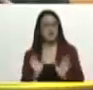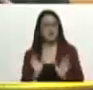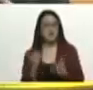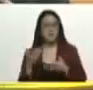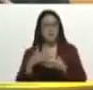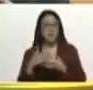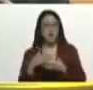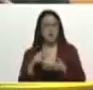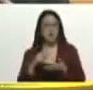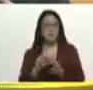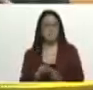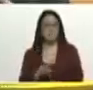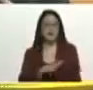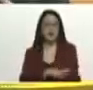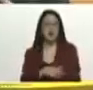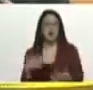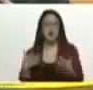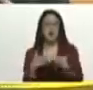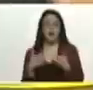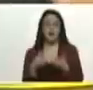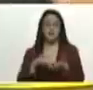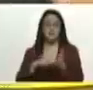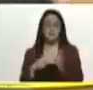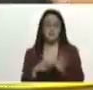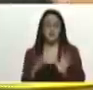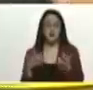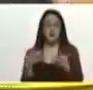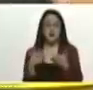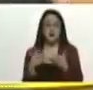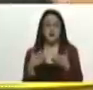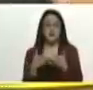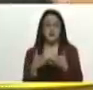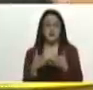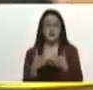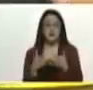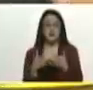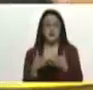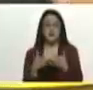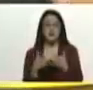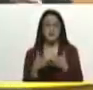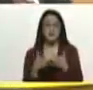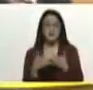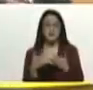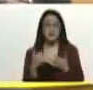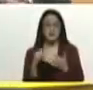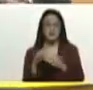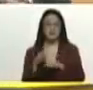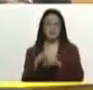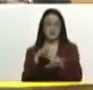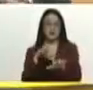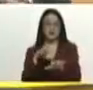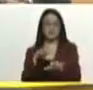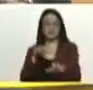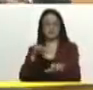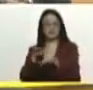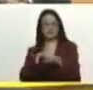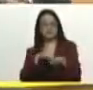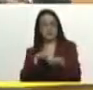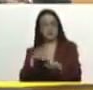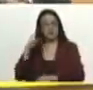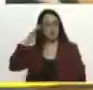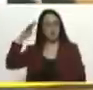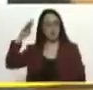bloqueos son peores que las guerras. En las guerras están en campo los soldados. Sin